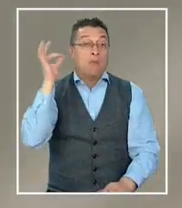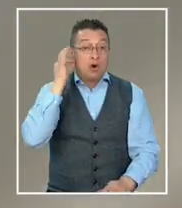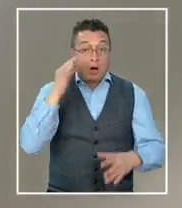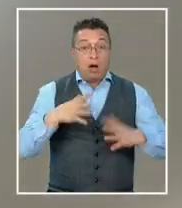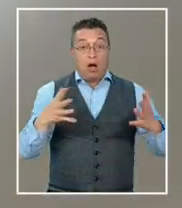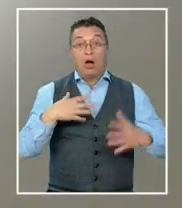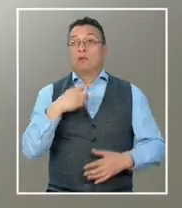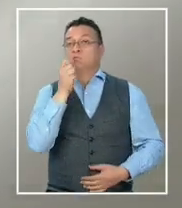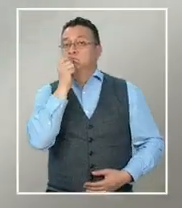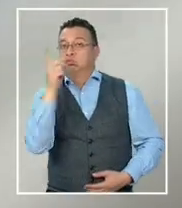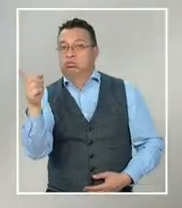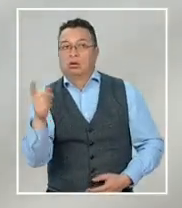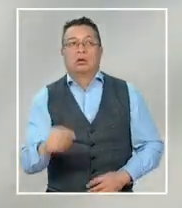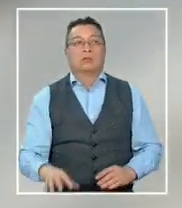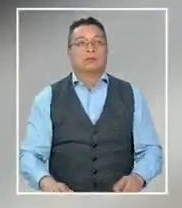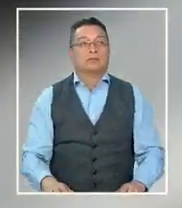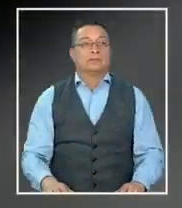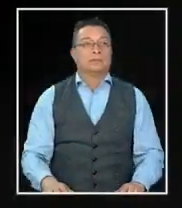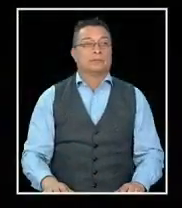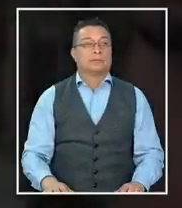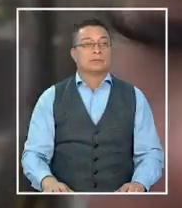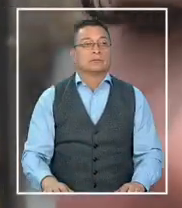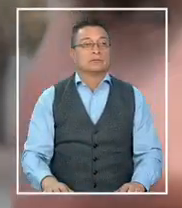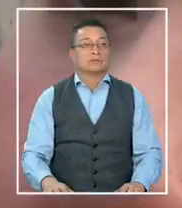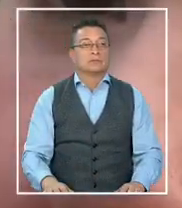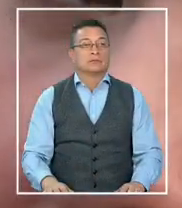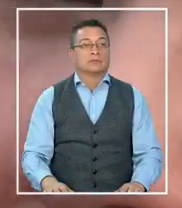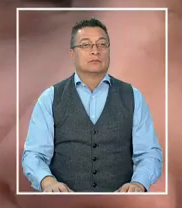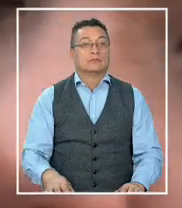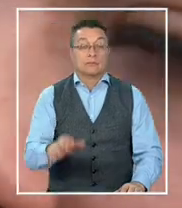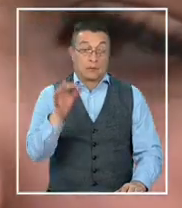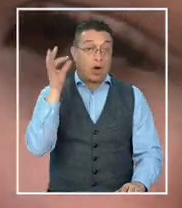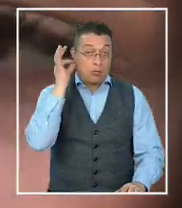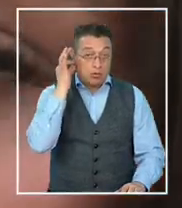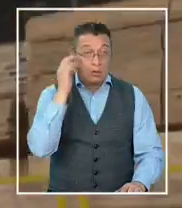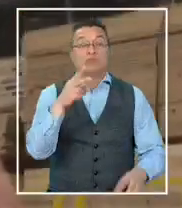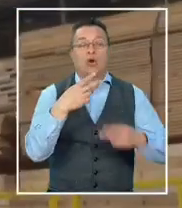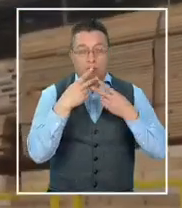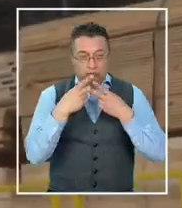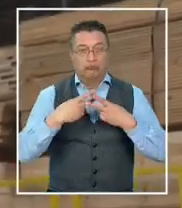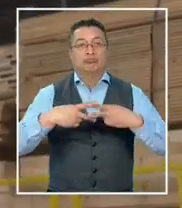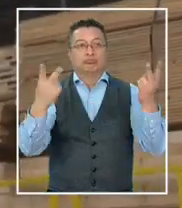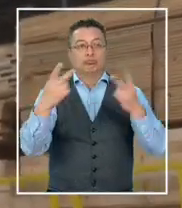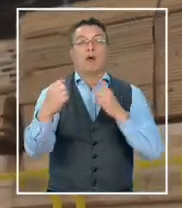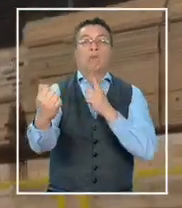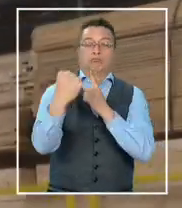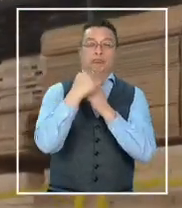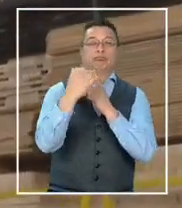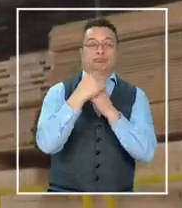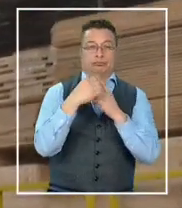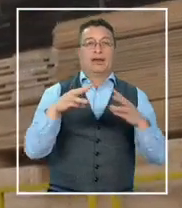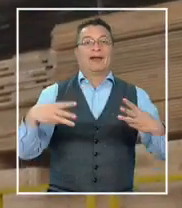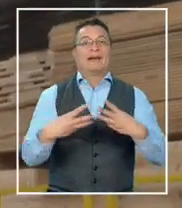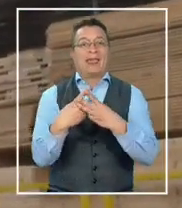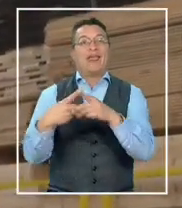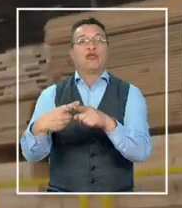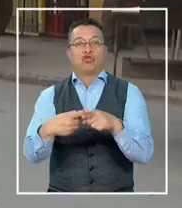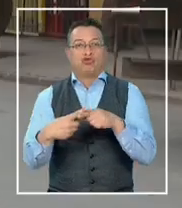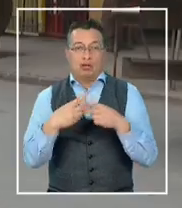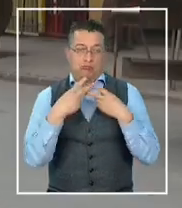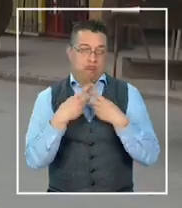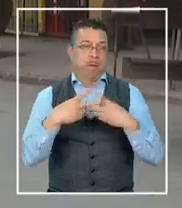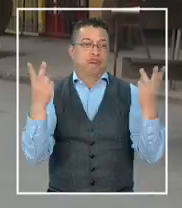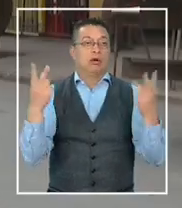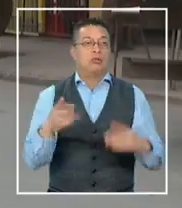fue a denunciar. ¿Están las cámaras? Dominique decidió publicar la cobarde agresión en sus redes sociales.